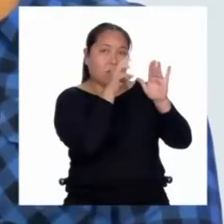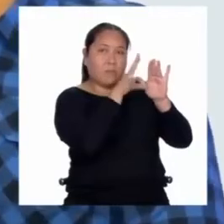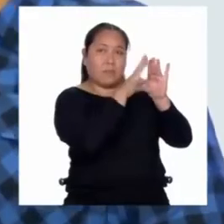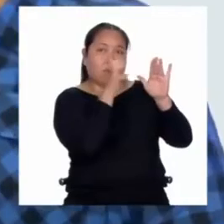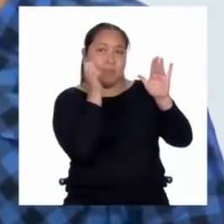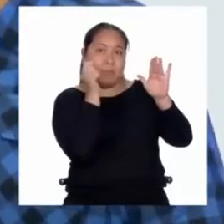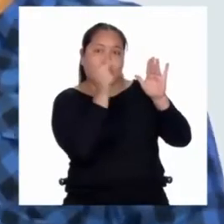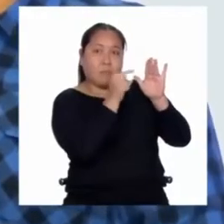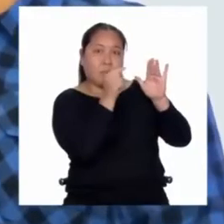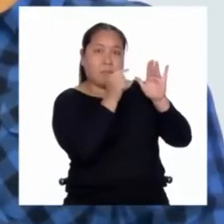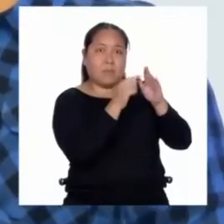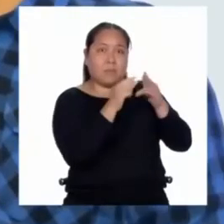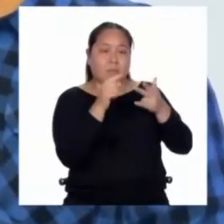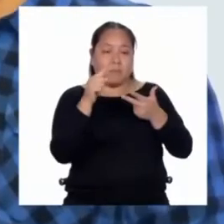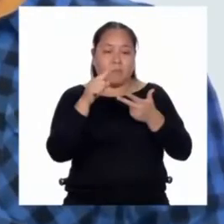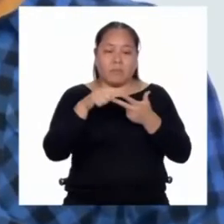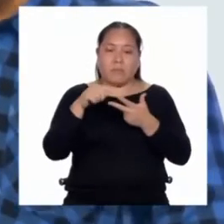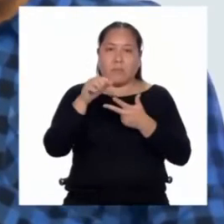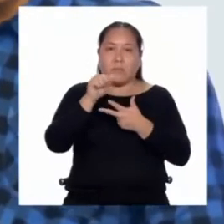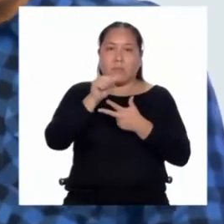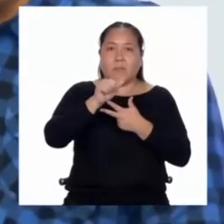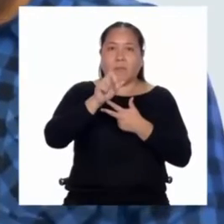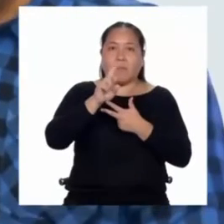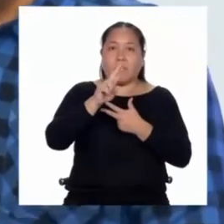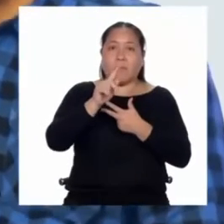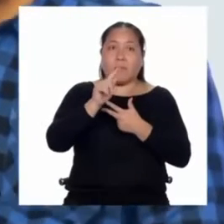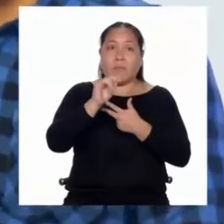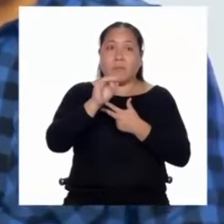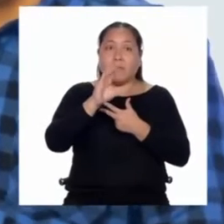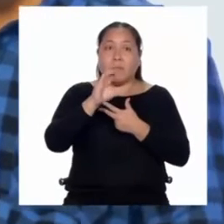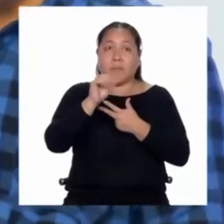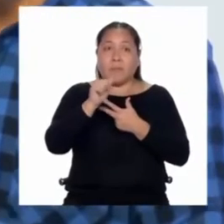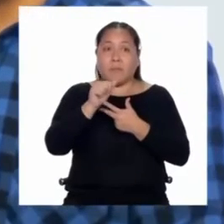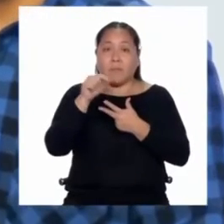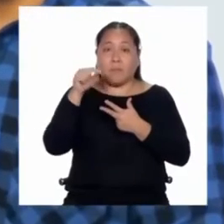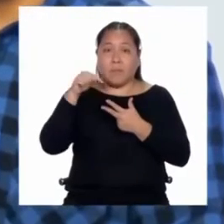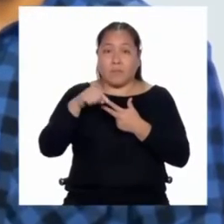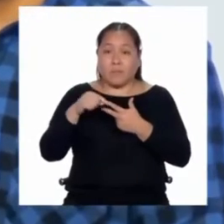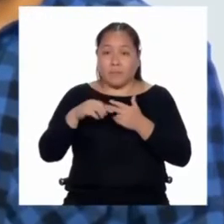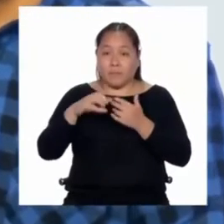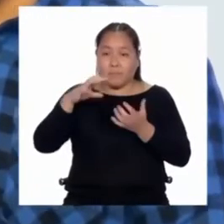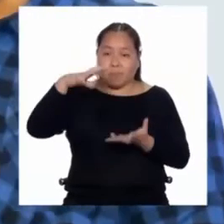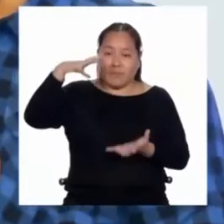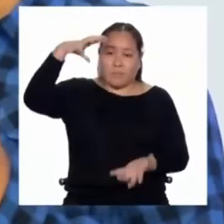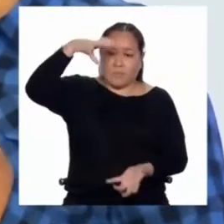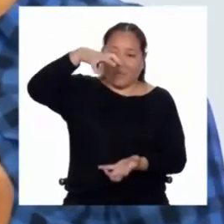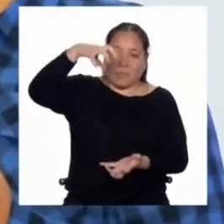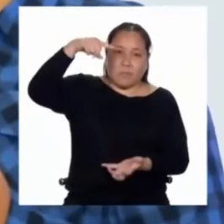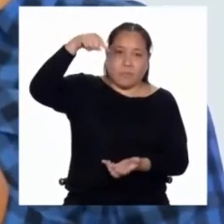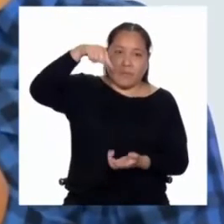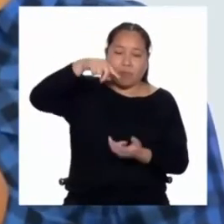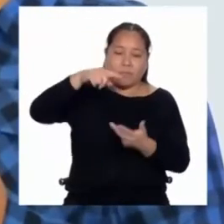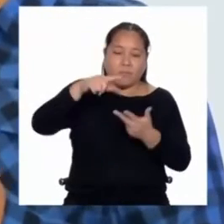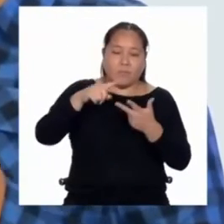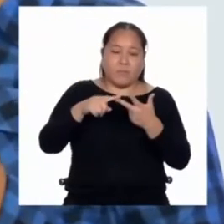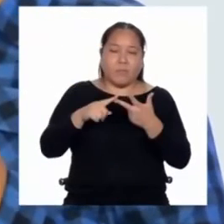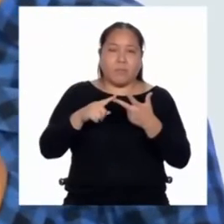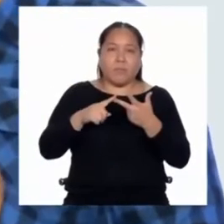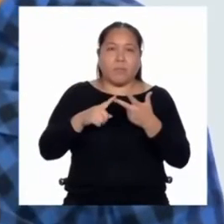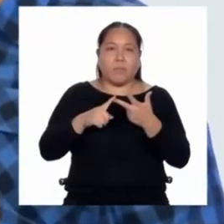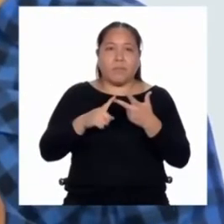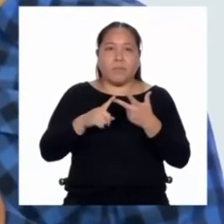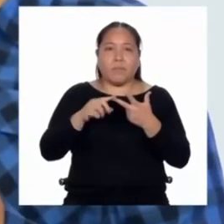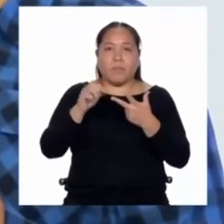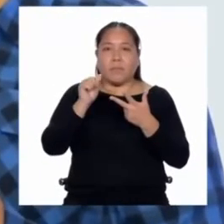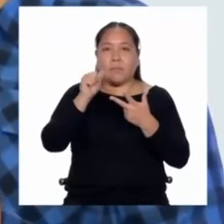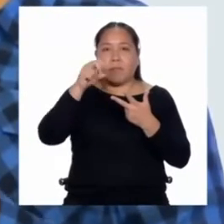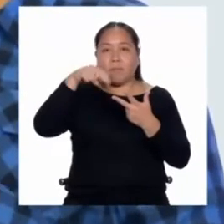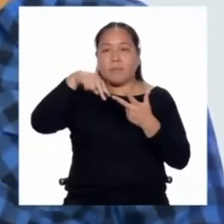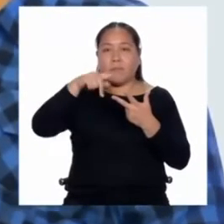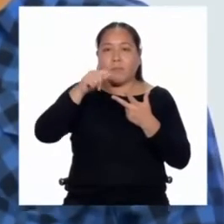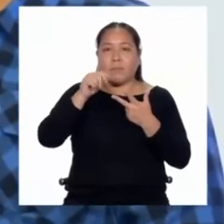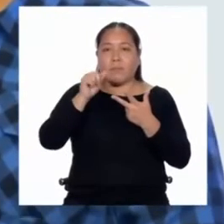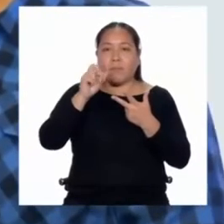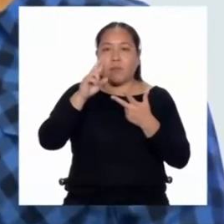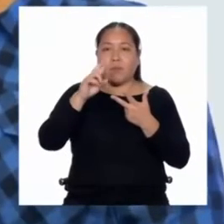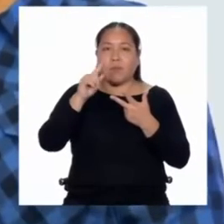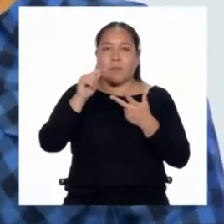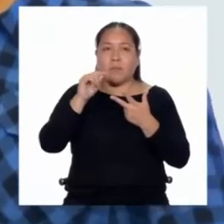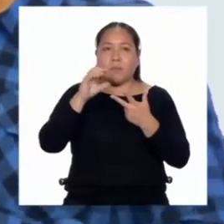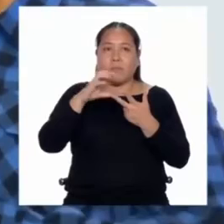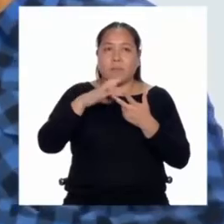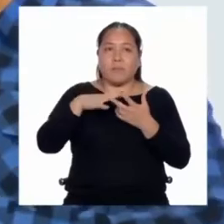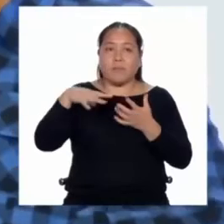montañosos. La ártica, que se encuentra en zonas más bajas. Y por último, la antártica, donde